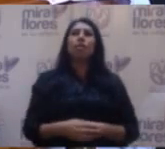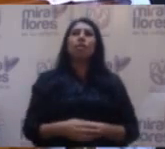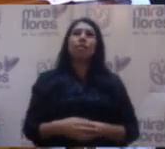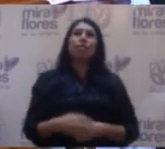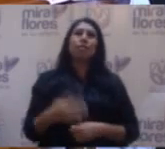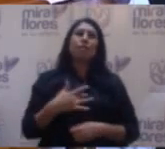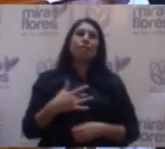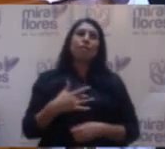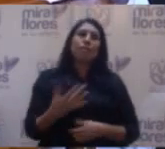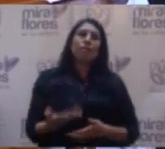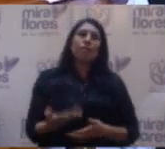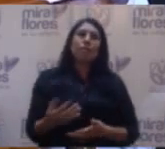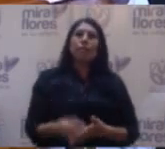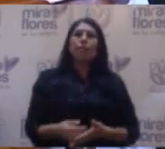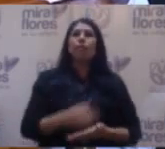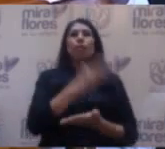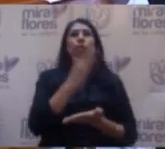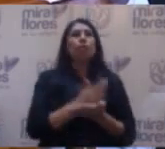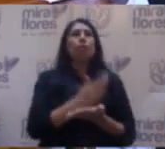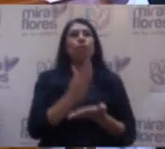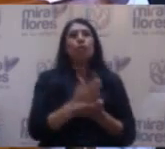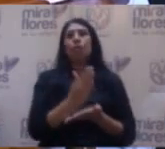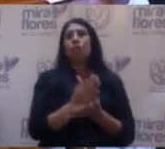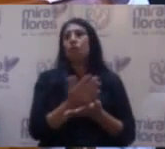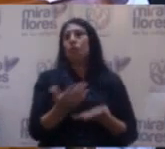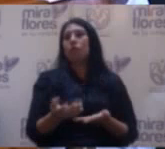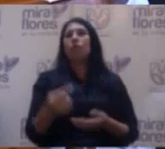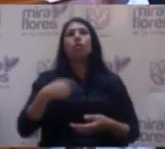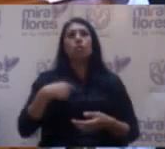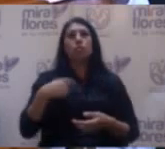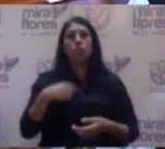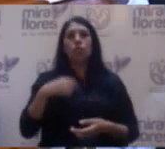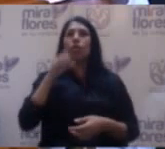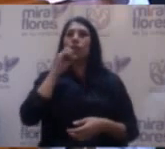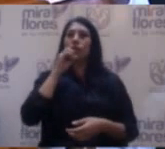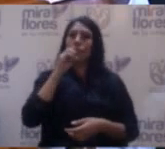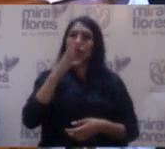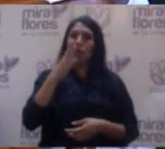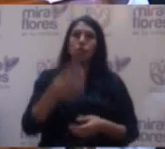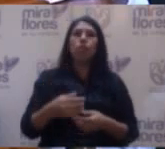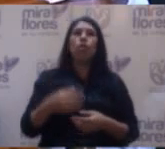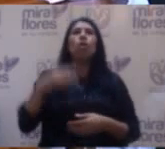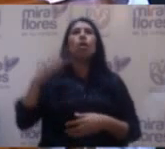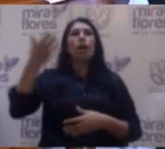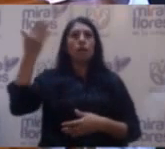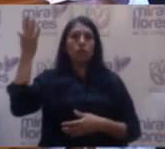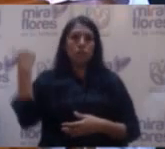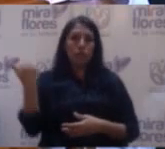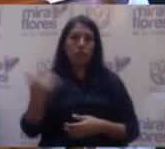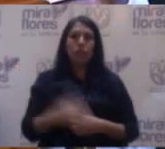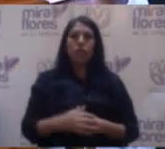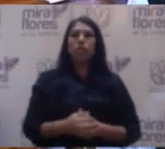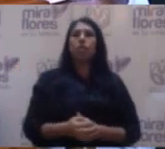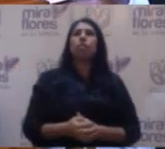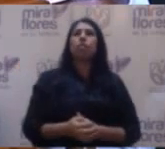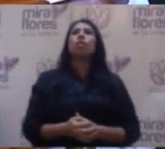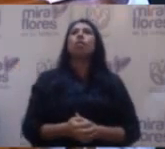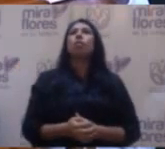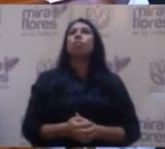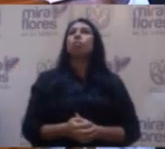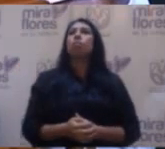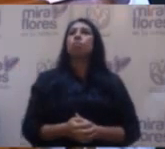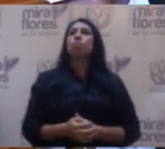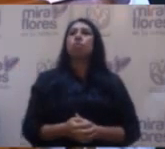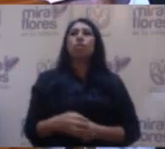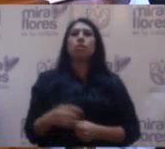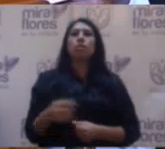penoso caso. Y como repetí varias veces en las sesiones de hace 12 años, no estoy